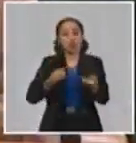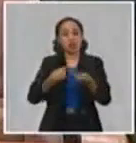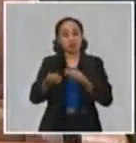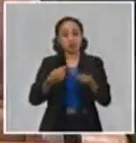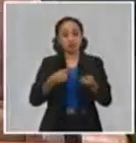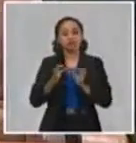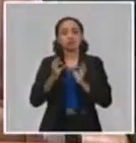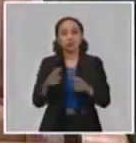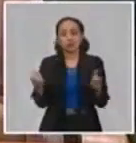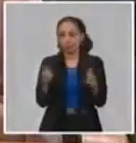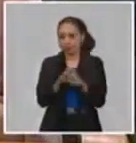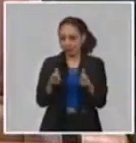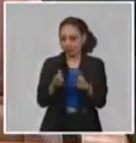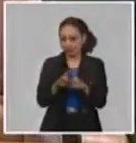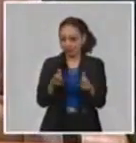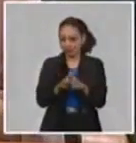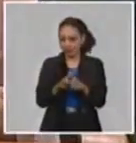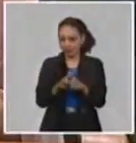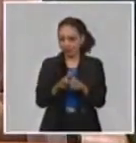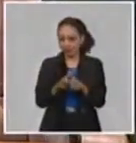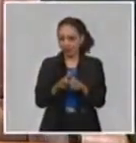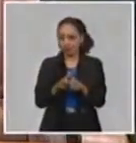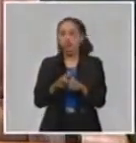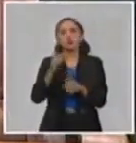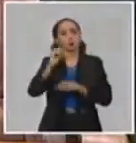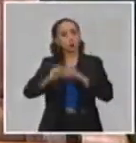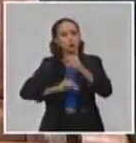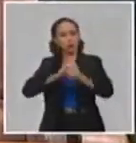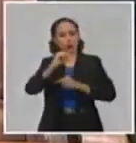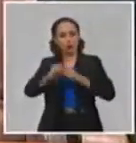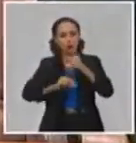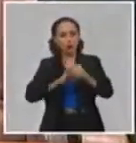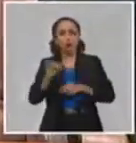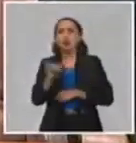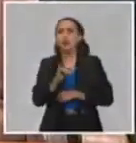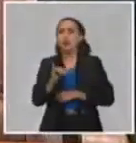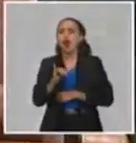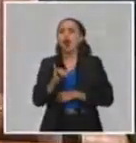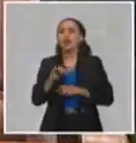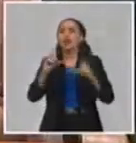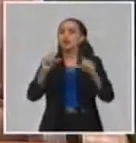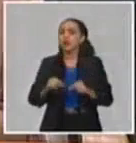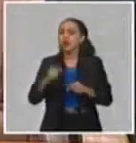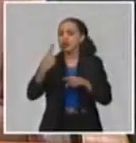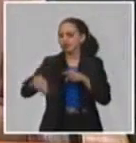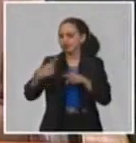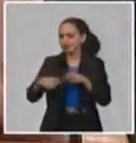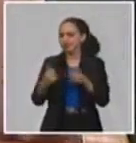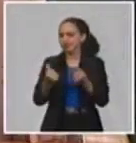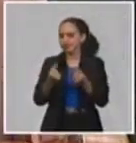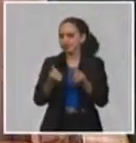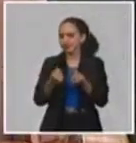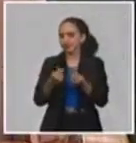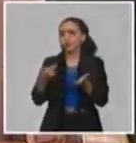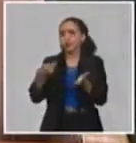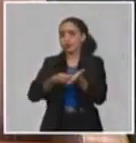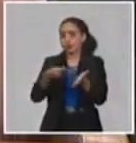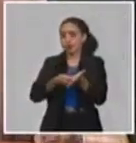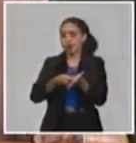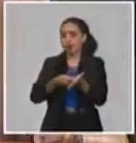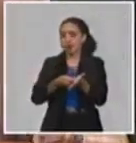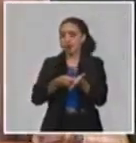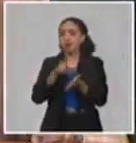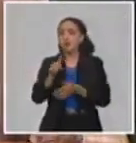venido transitando y ha permitido también disminuir las cuentas por cobrar y pagar entre esos dos actores económicos,